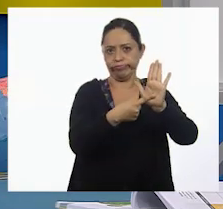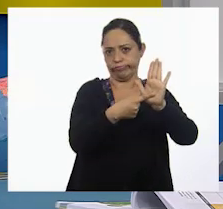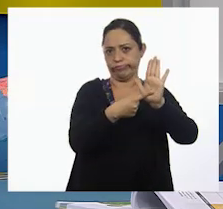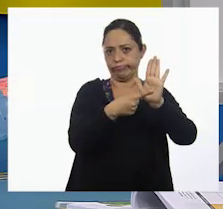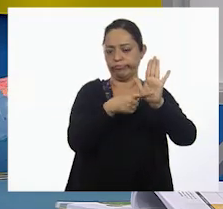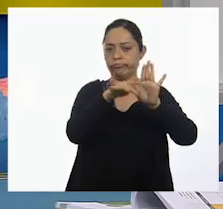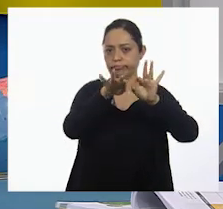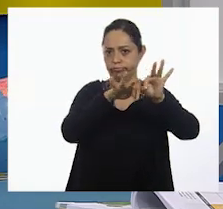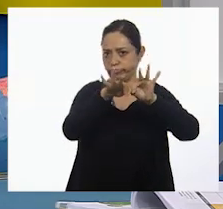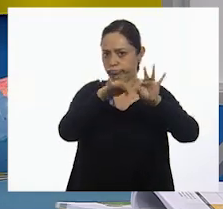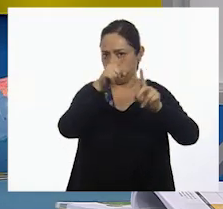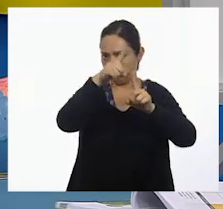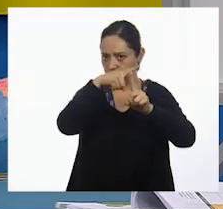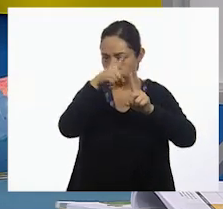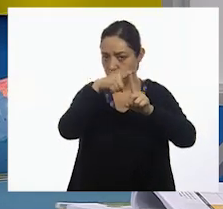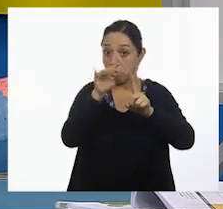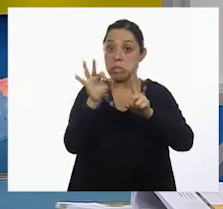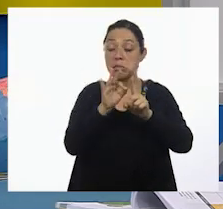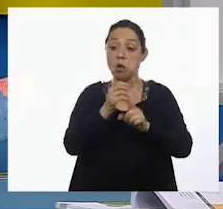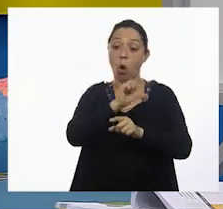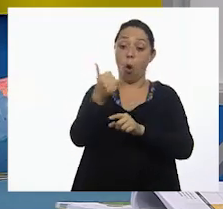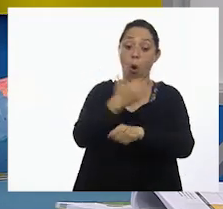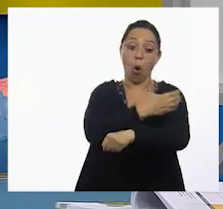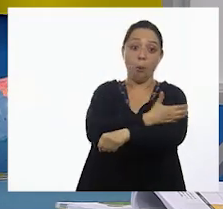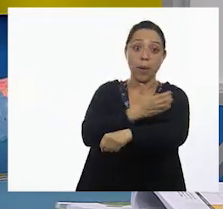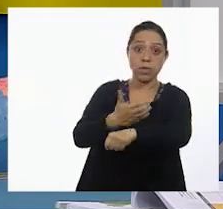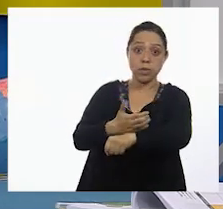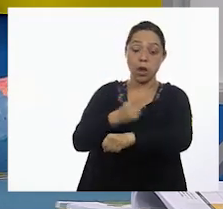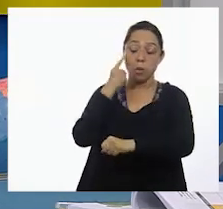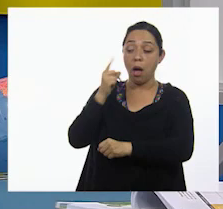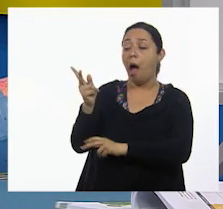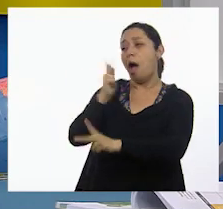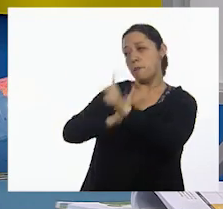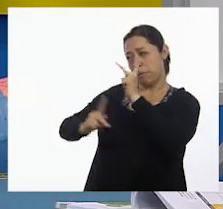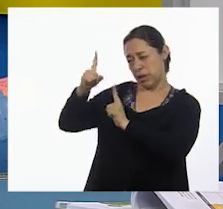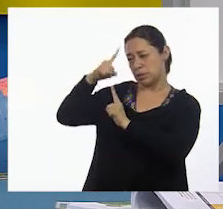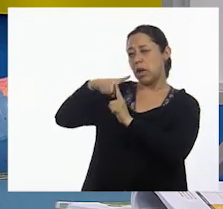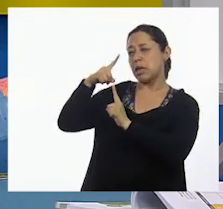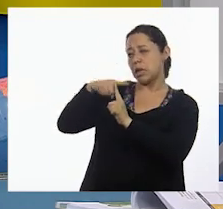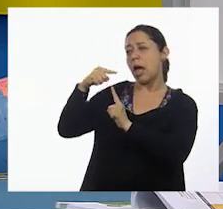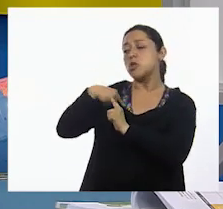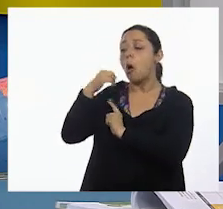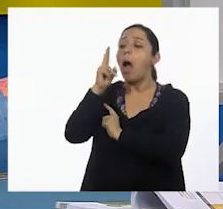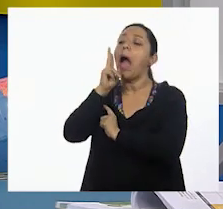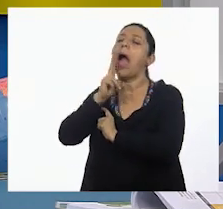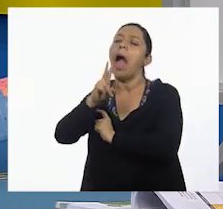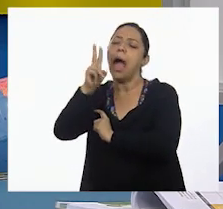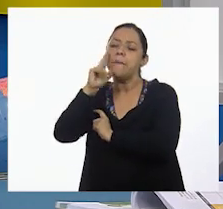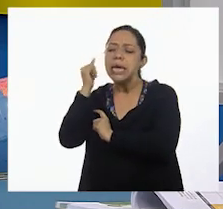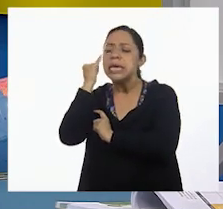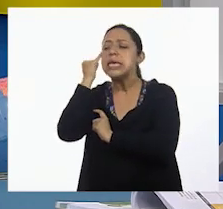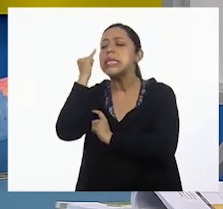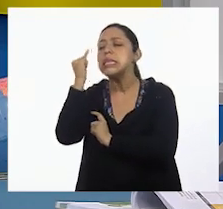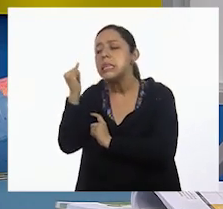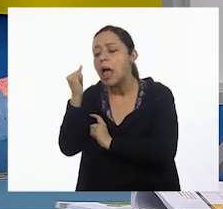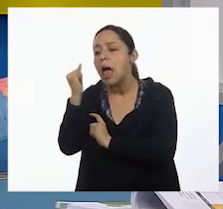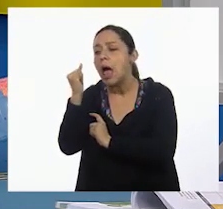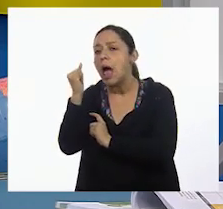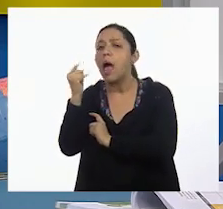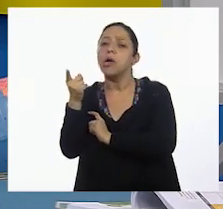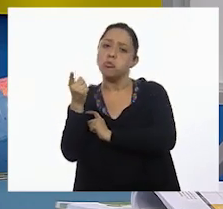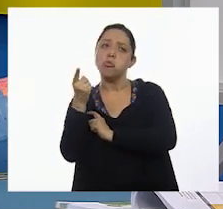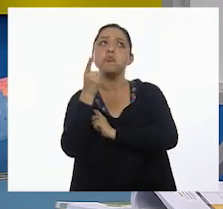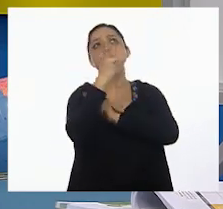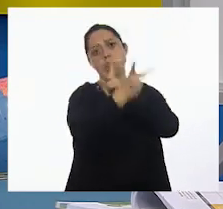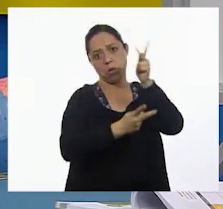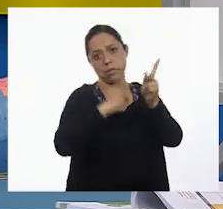tu trabajo. Y si algún compañero llegara y te dice, ¿me prestas tu tarea para darme una idea de cómo lo estás haciendo? Pues le puedes